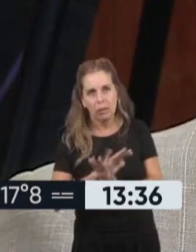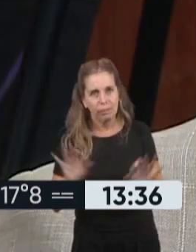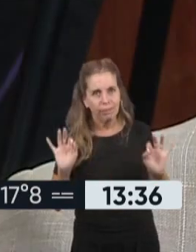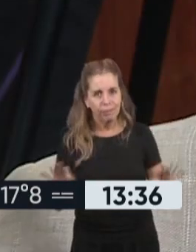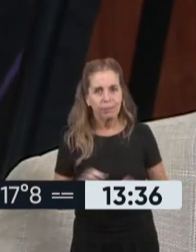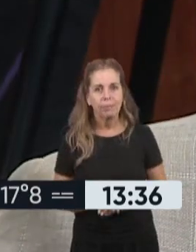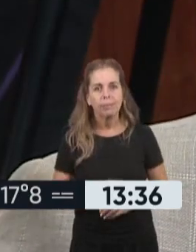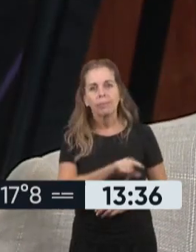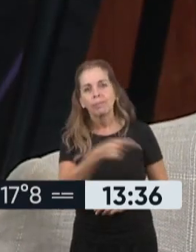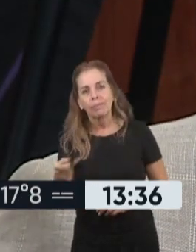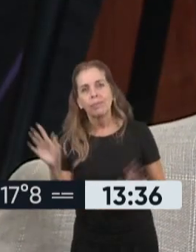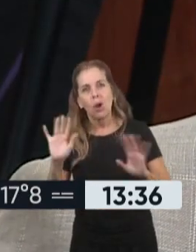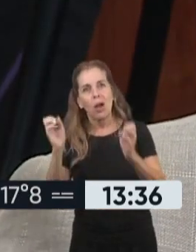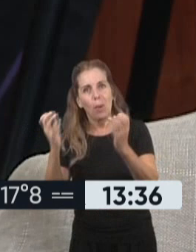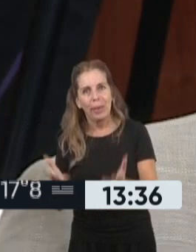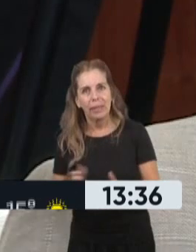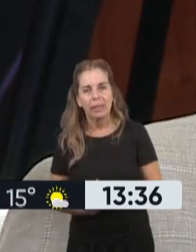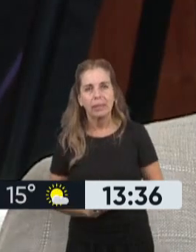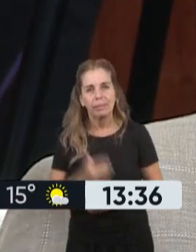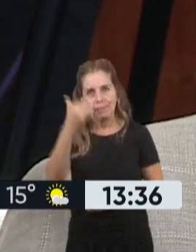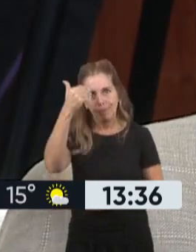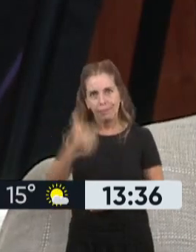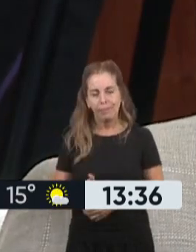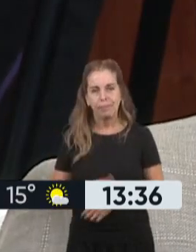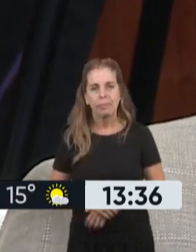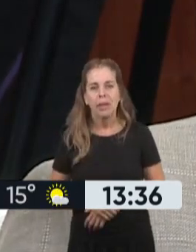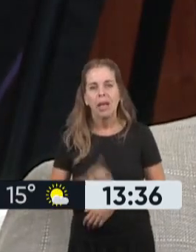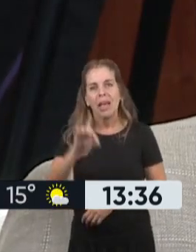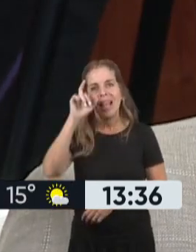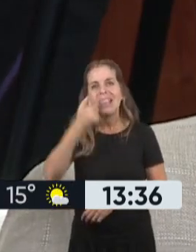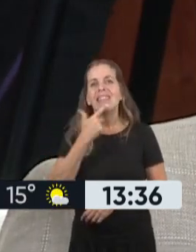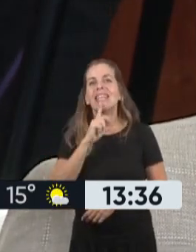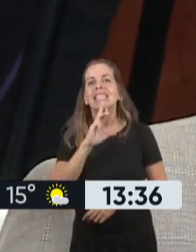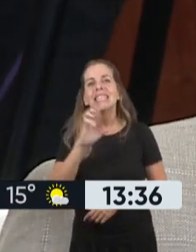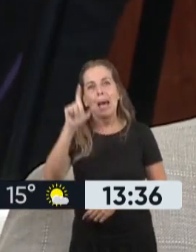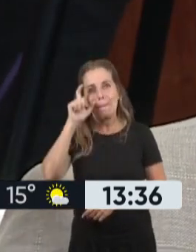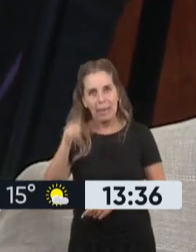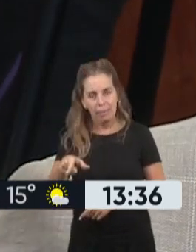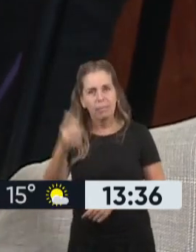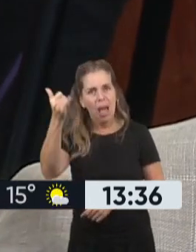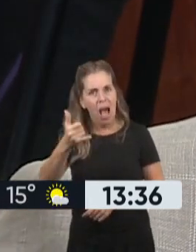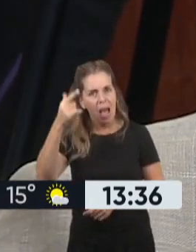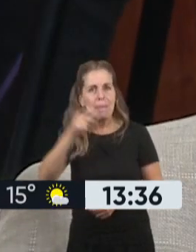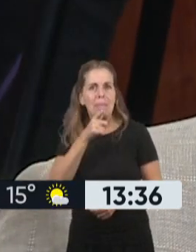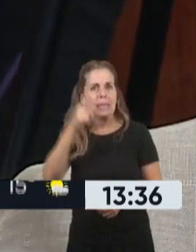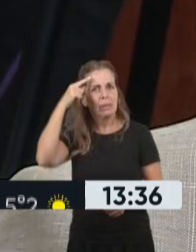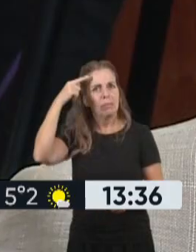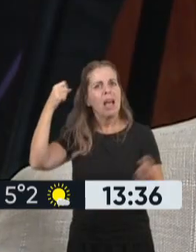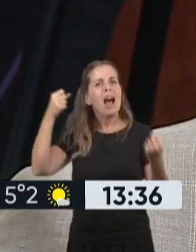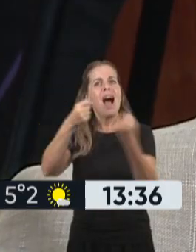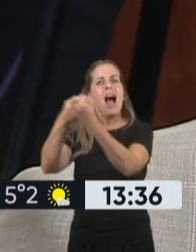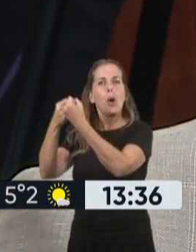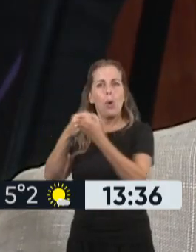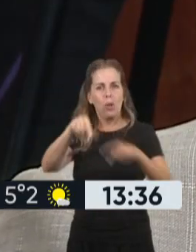Hola Manuel, ¿cómo estás? ¿Cómo andas? Buenos ¿Bien? días. Jonathan Eguier para el Destape. Hay un consenso en nuestro país